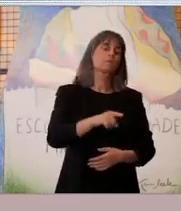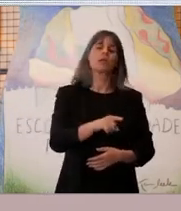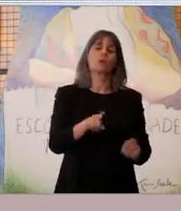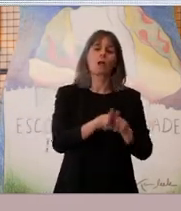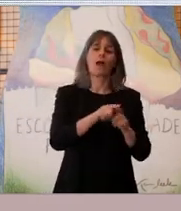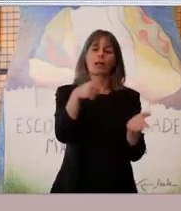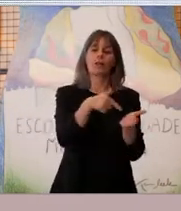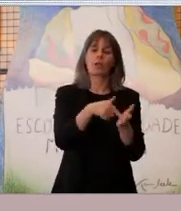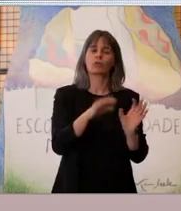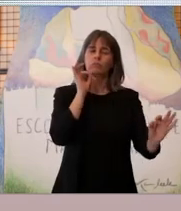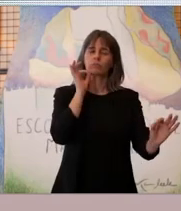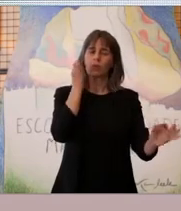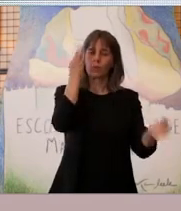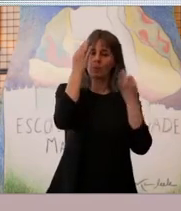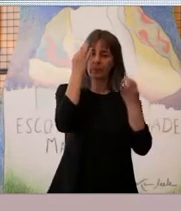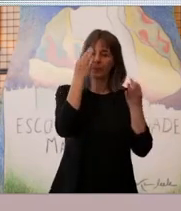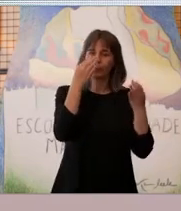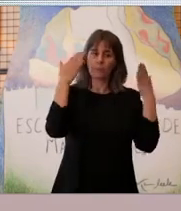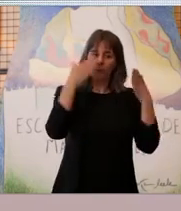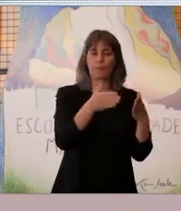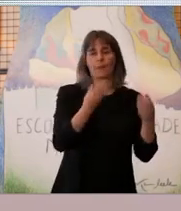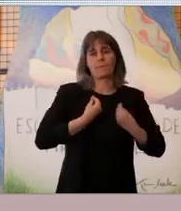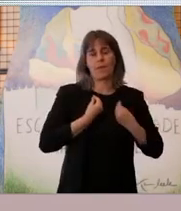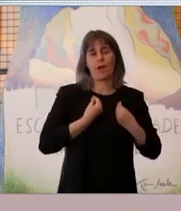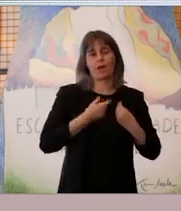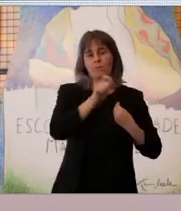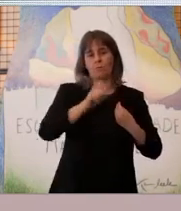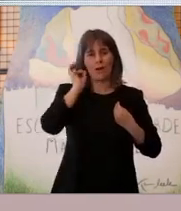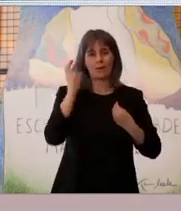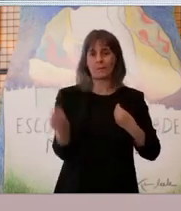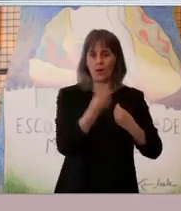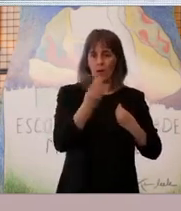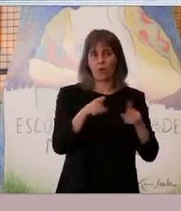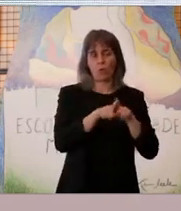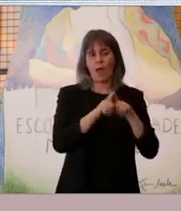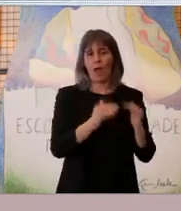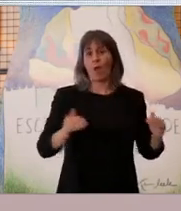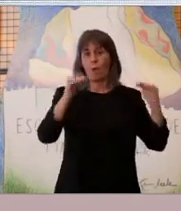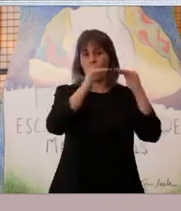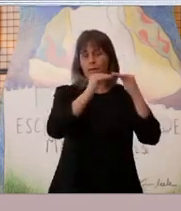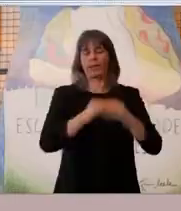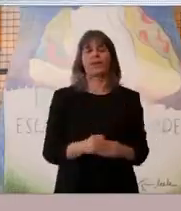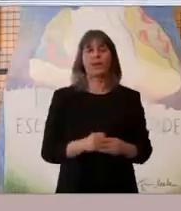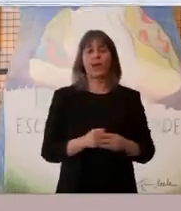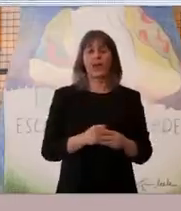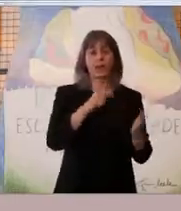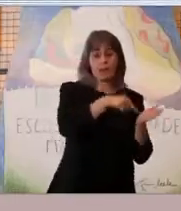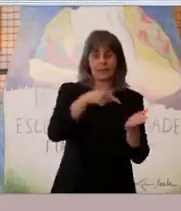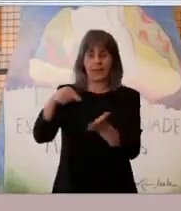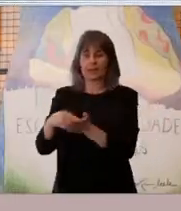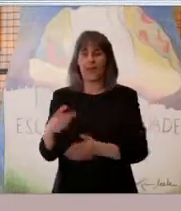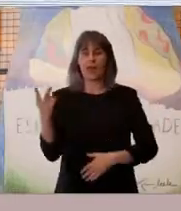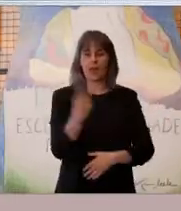alguna reivindicaciones muy concretas para mejorar la vida de las mujeres y avanzar en igualdad en esas dos exigencias presencia